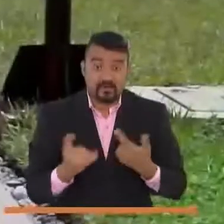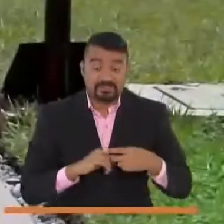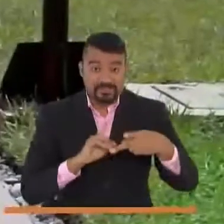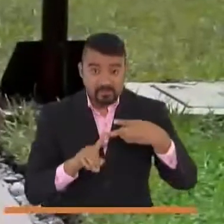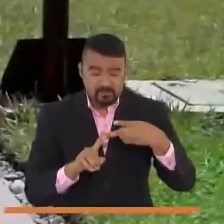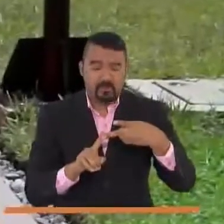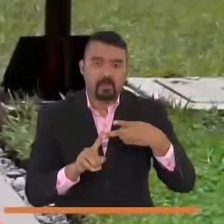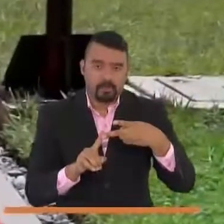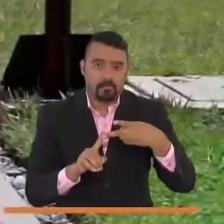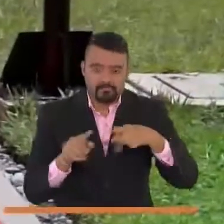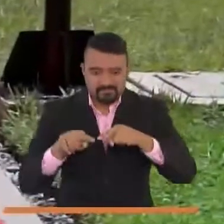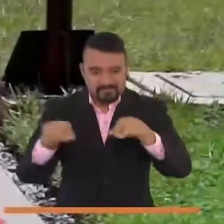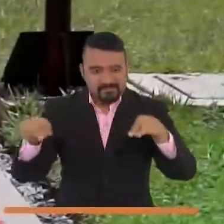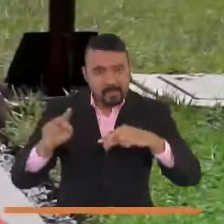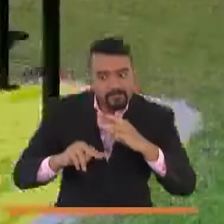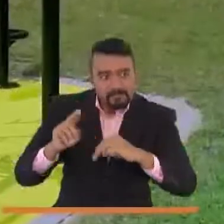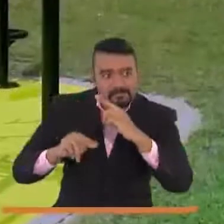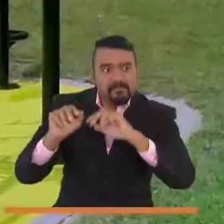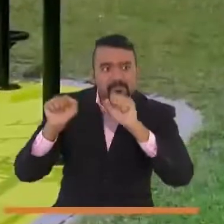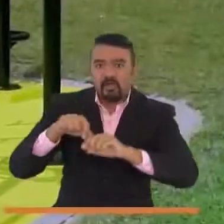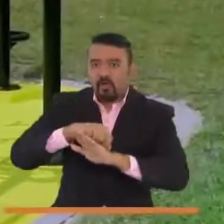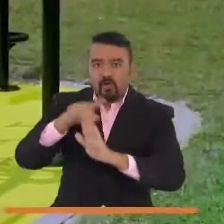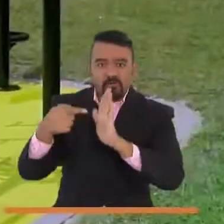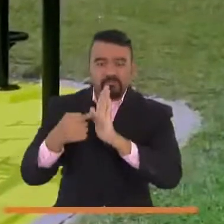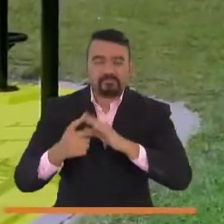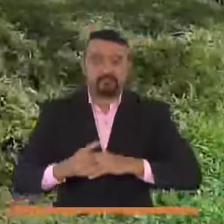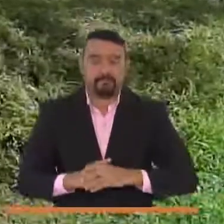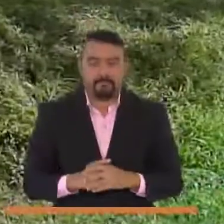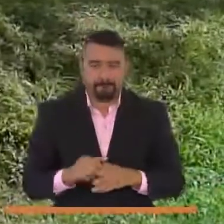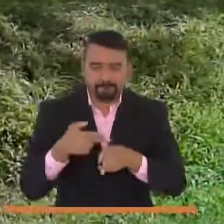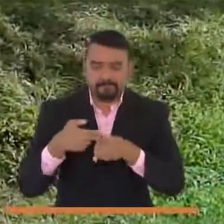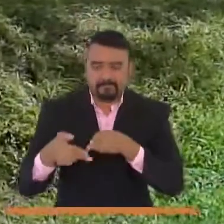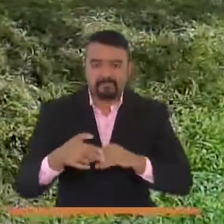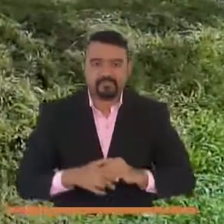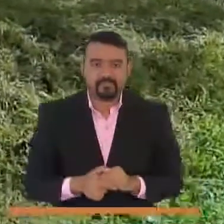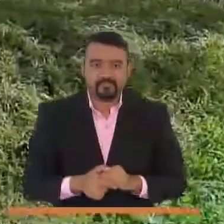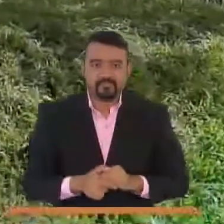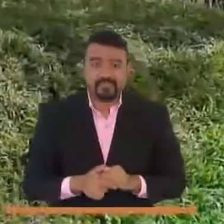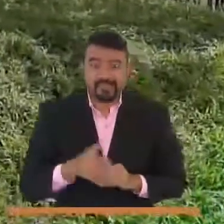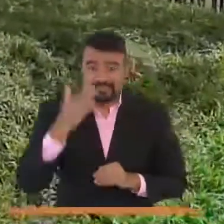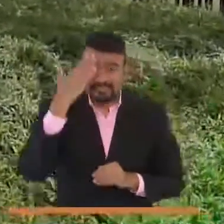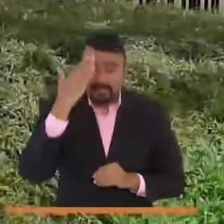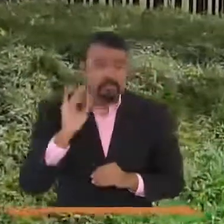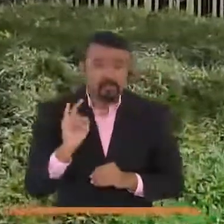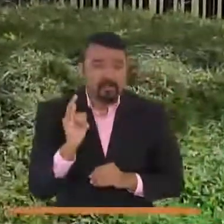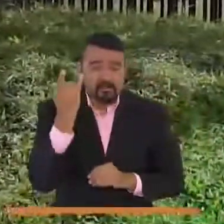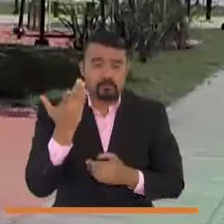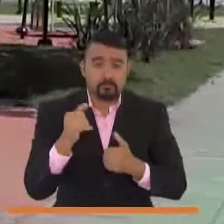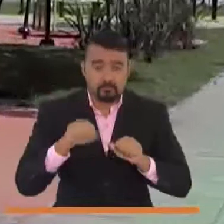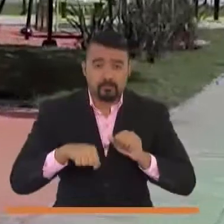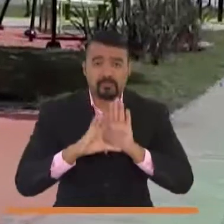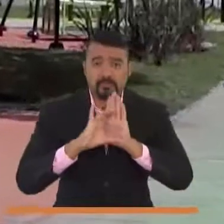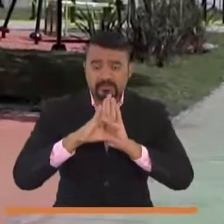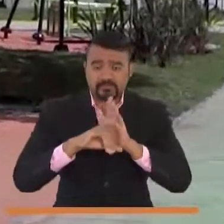para poder tener ya una continuidad de la totalidad del parque. Recordémosle a todos los envigadeños las redes sociales: